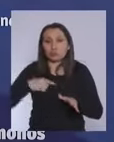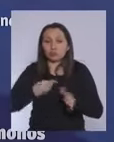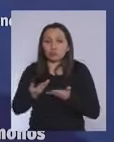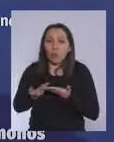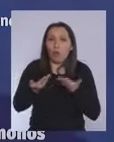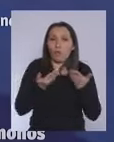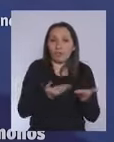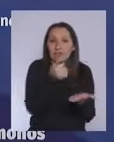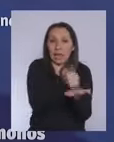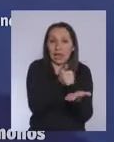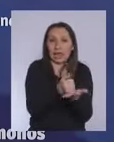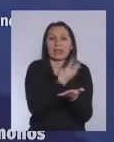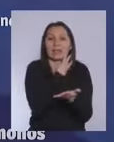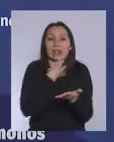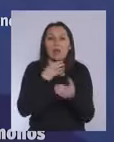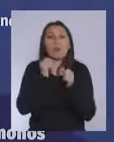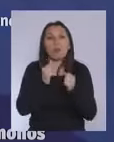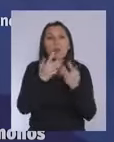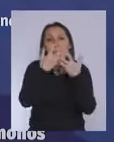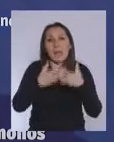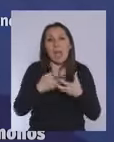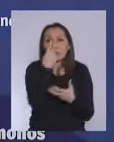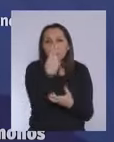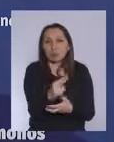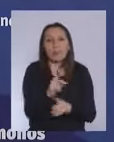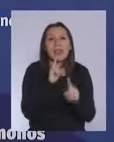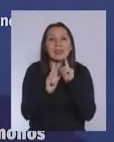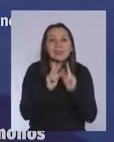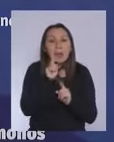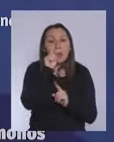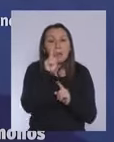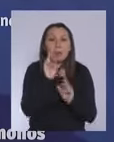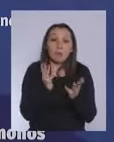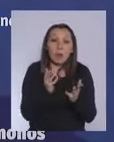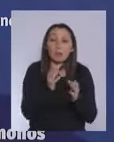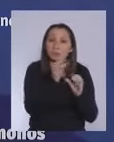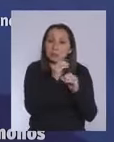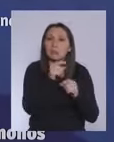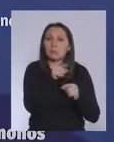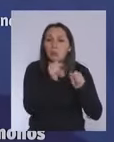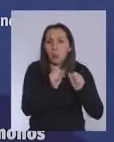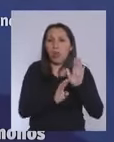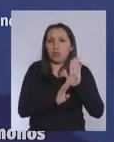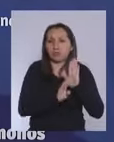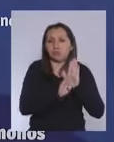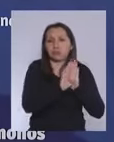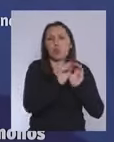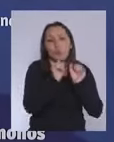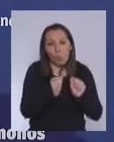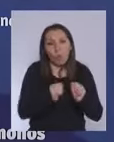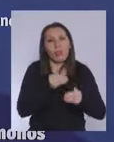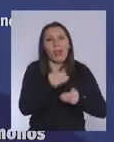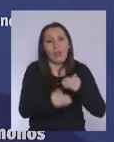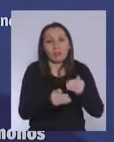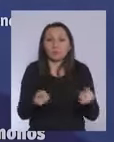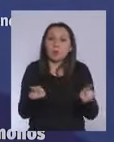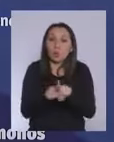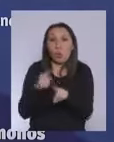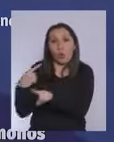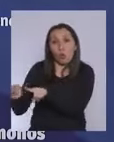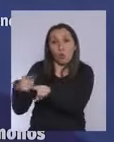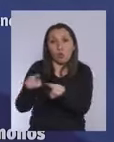que puedan contar con una máquina propia para tomar exámenes y yo creo que ellos van a progresar y van a avanzar así como lo